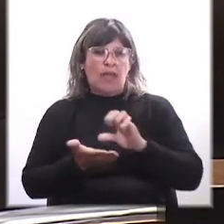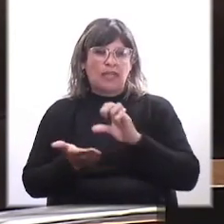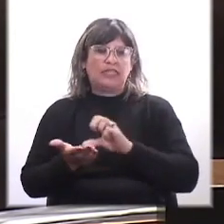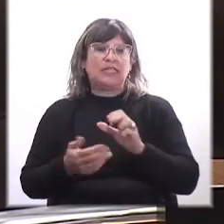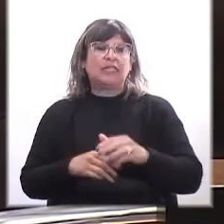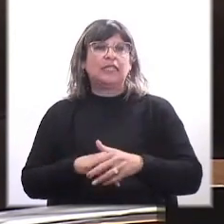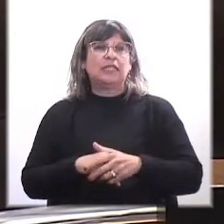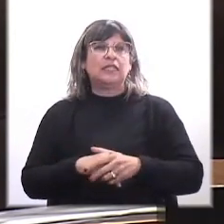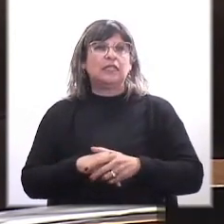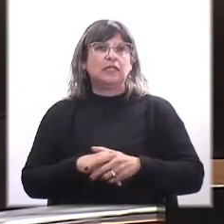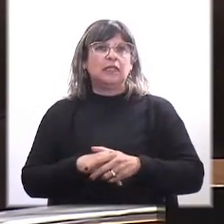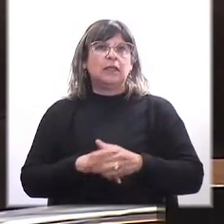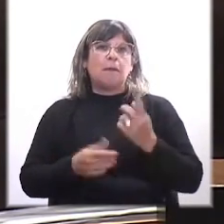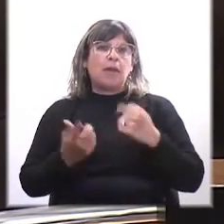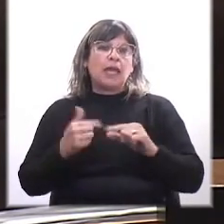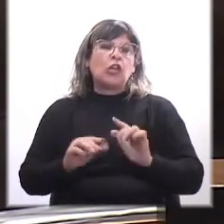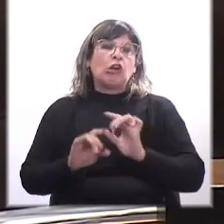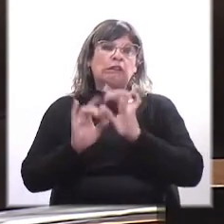claramente